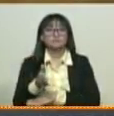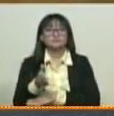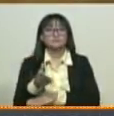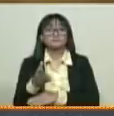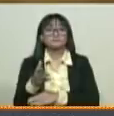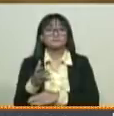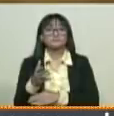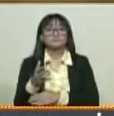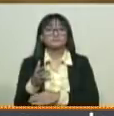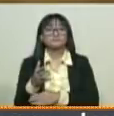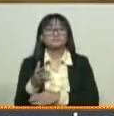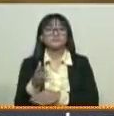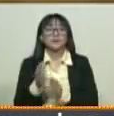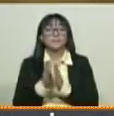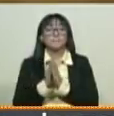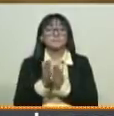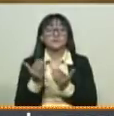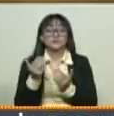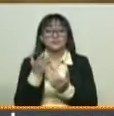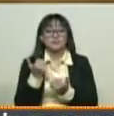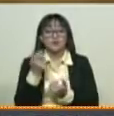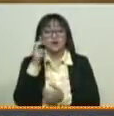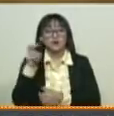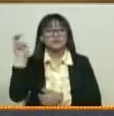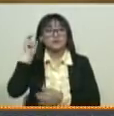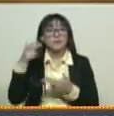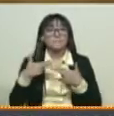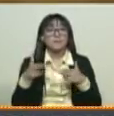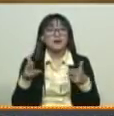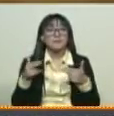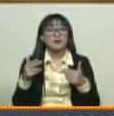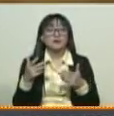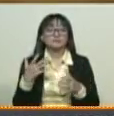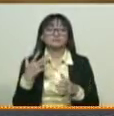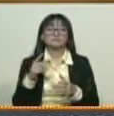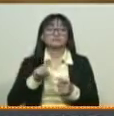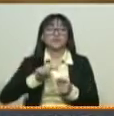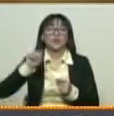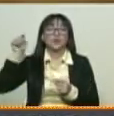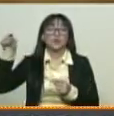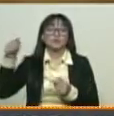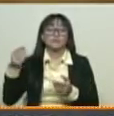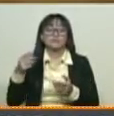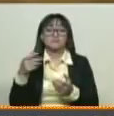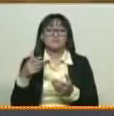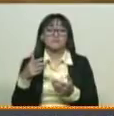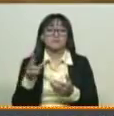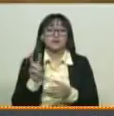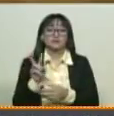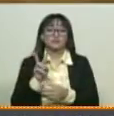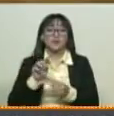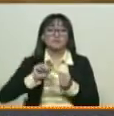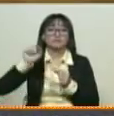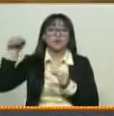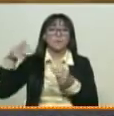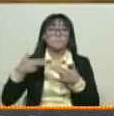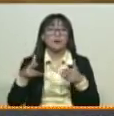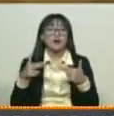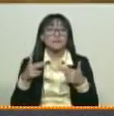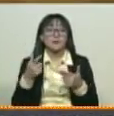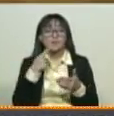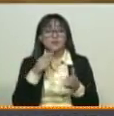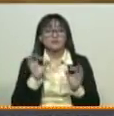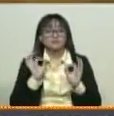lo que habría dicho la petición de la Cancillería panameña de que se retire del país, si esto lo podrían confirmar, si podría